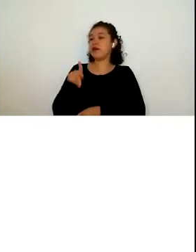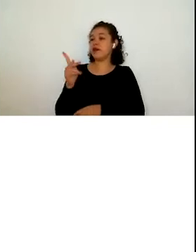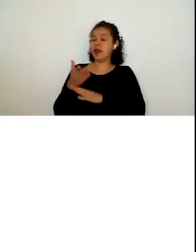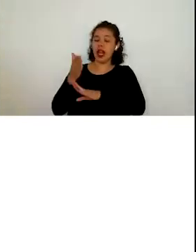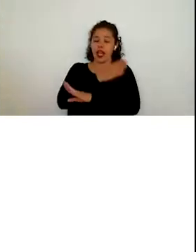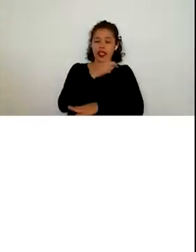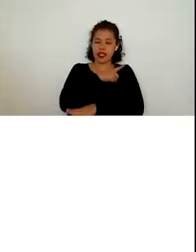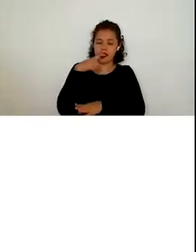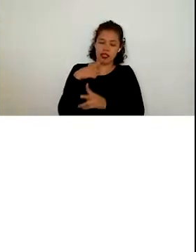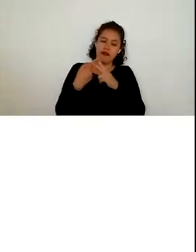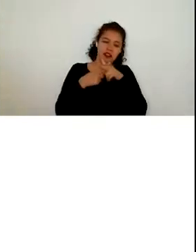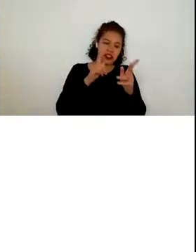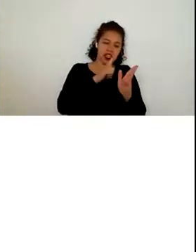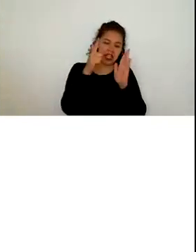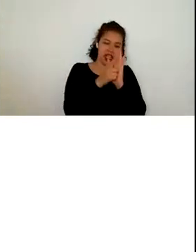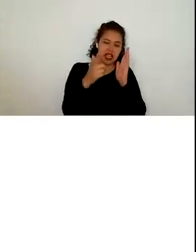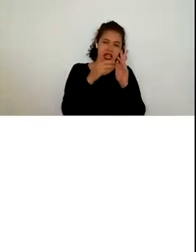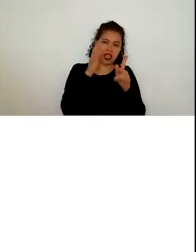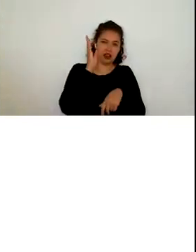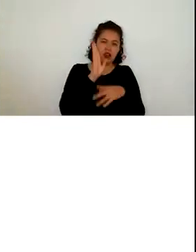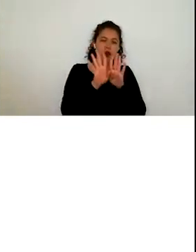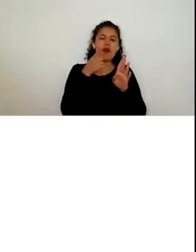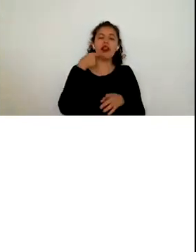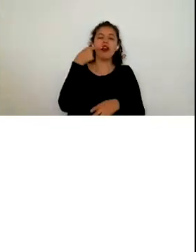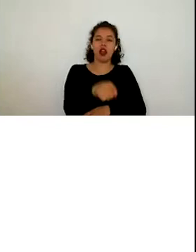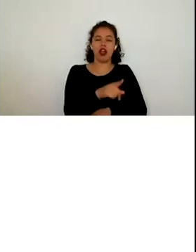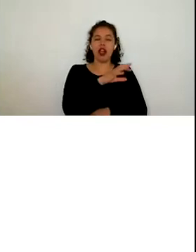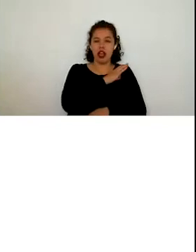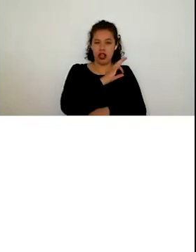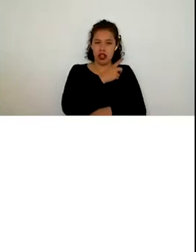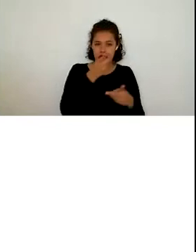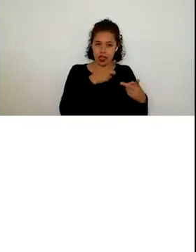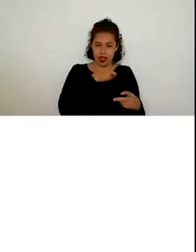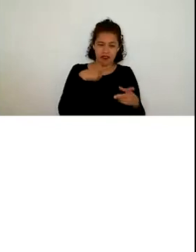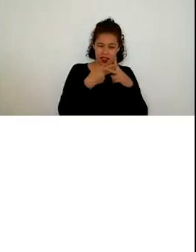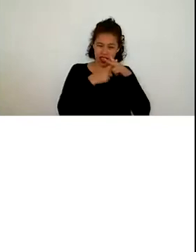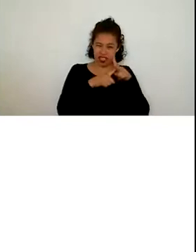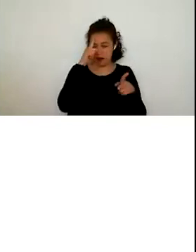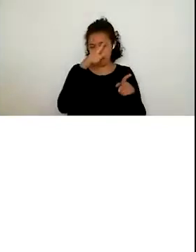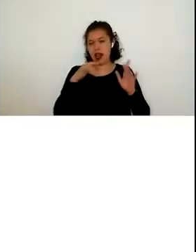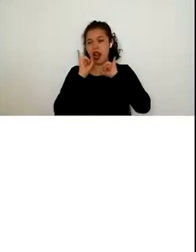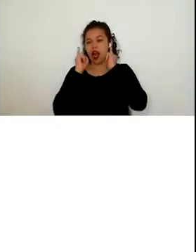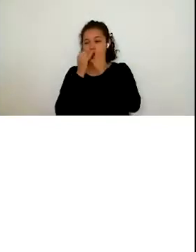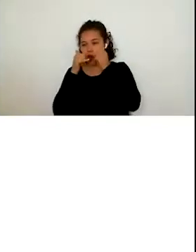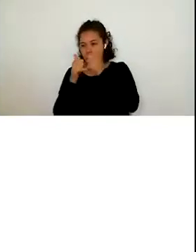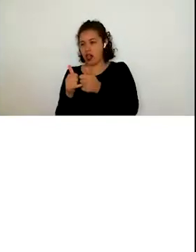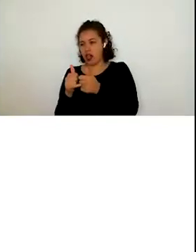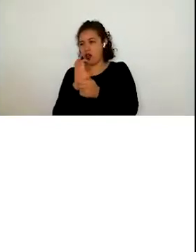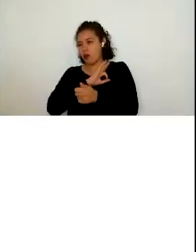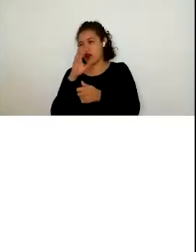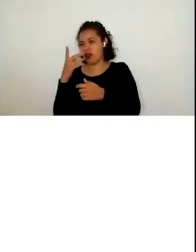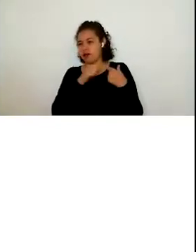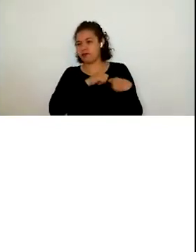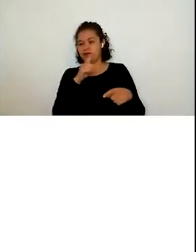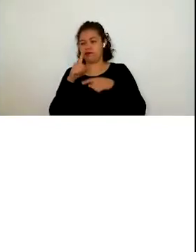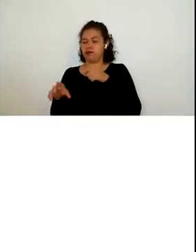inicie una acción legal en contra de la persona que haya actuado en contra de la institución, que haya cometido alguna acción grave en